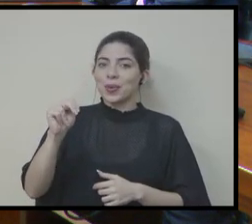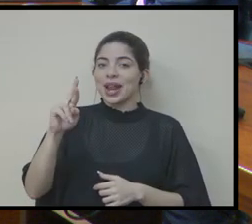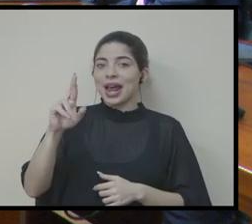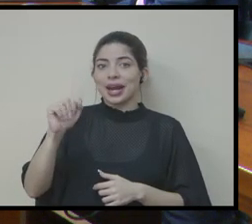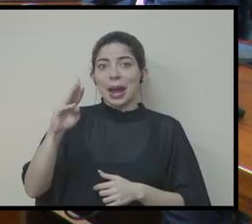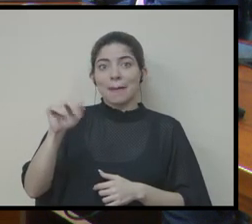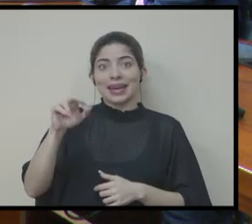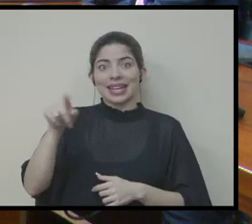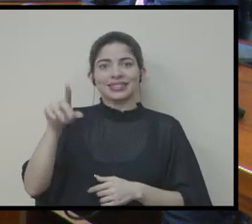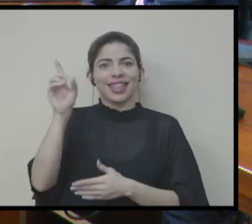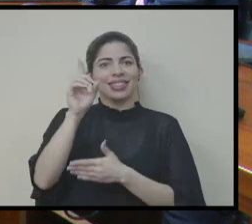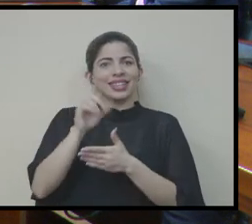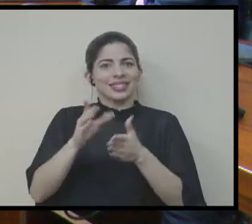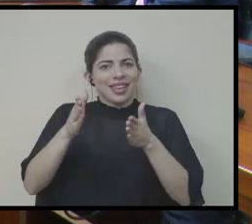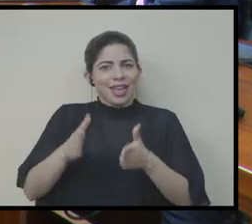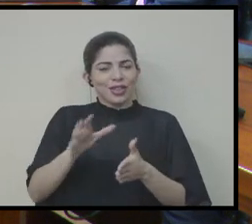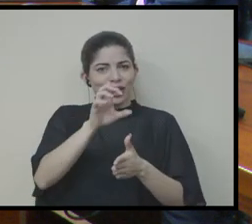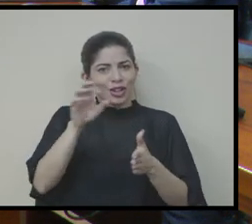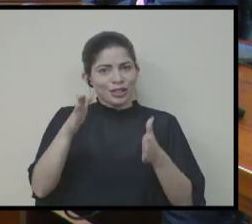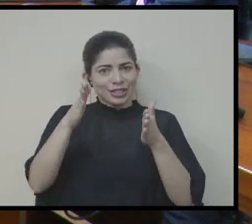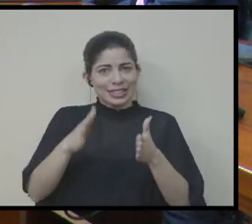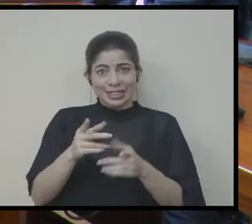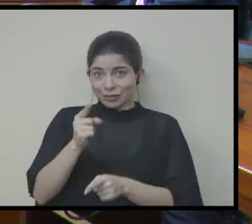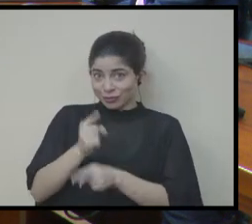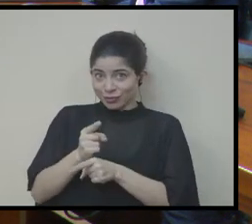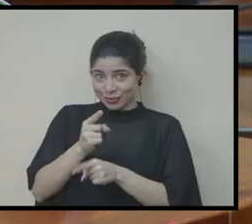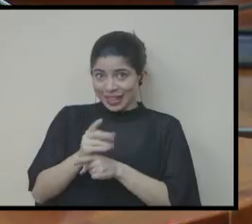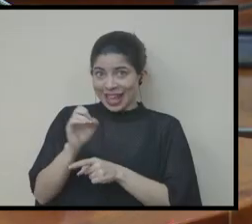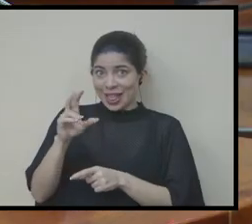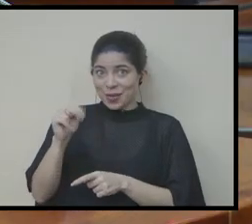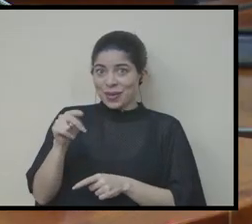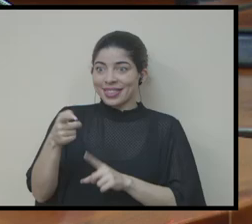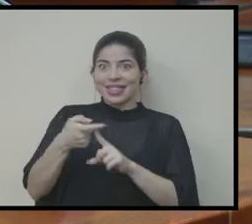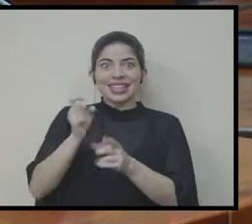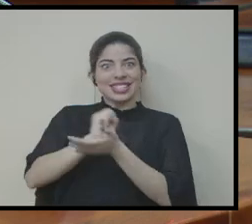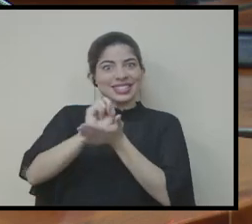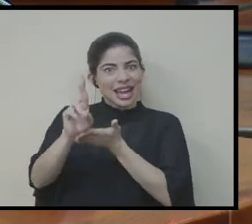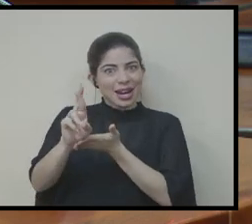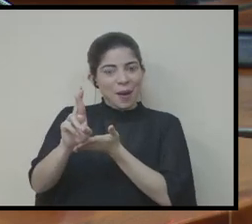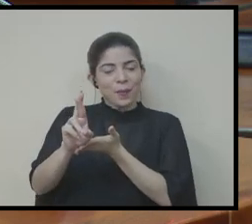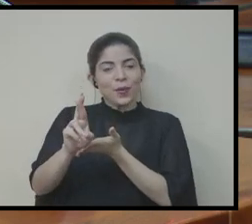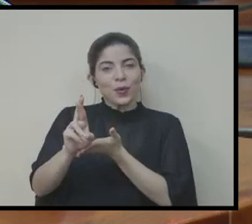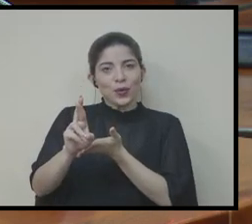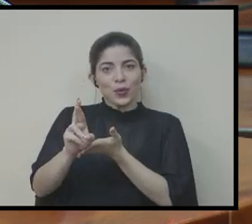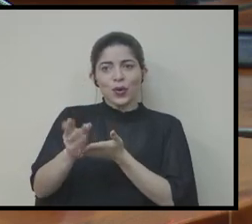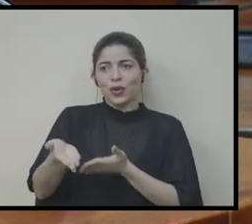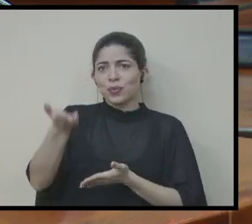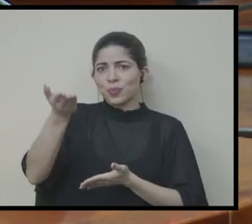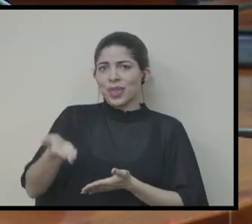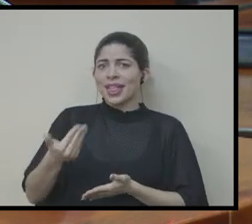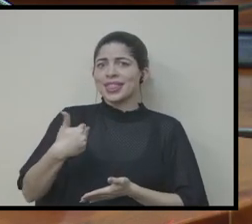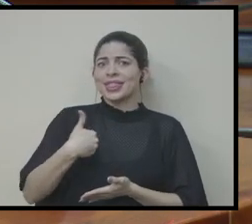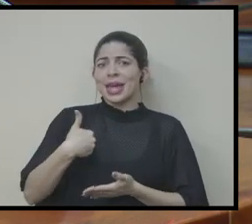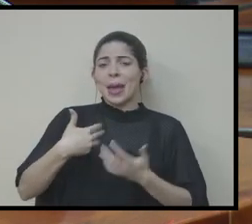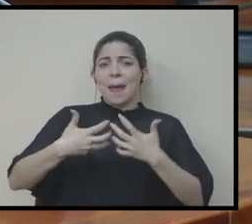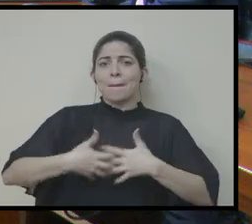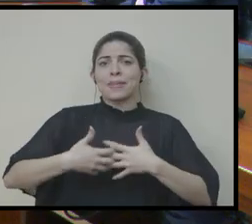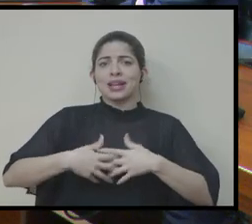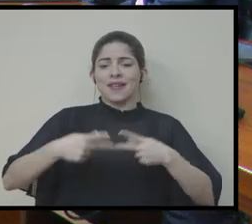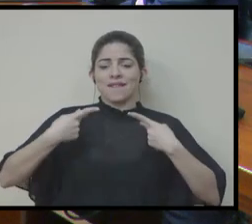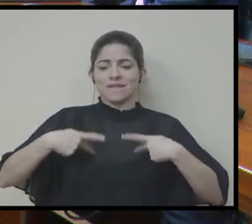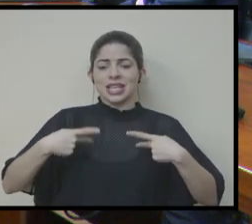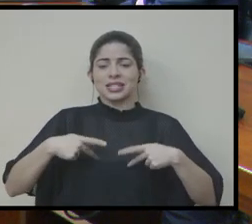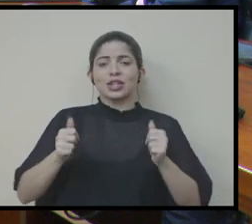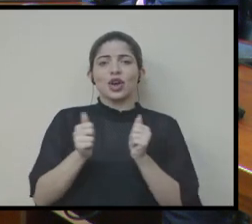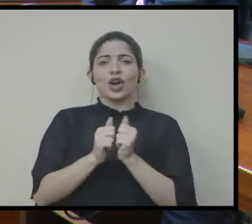don Edwin es un diseñador costarricense, es así, don Edwin, de San Ramón, que tiene la empresa Vístete